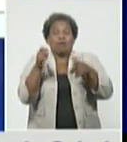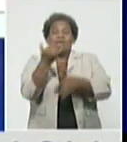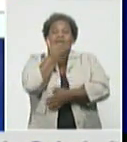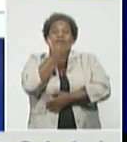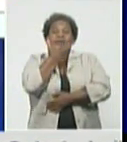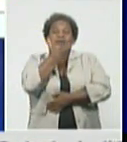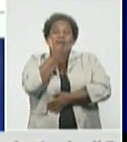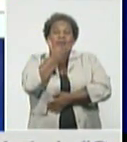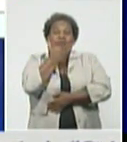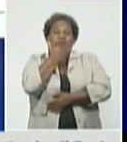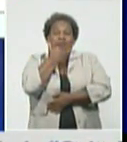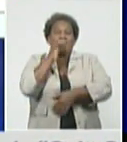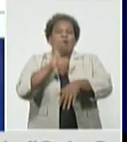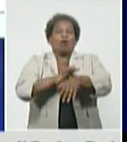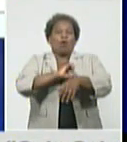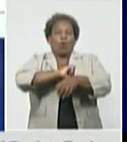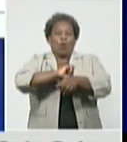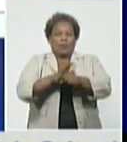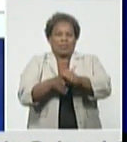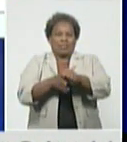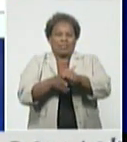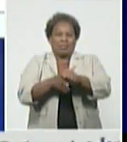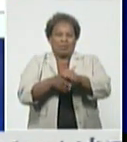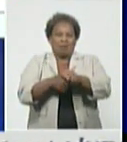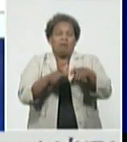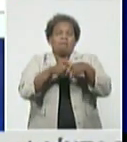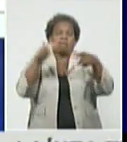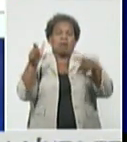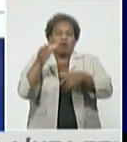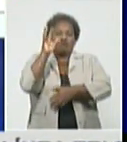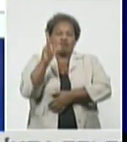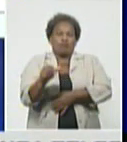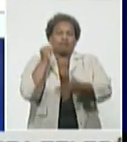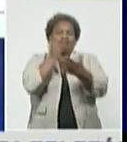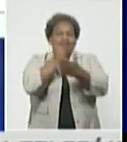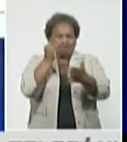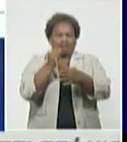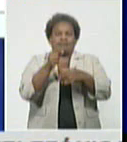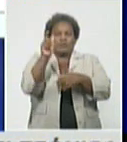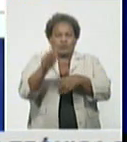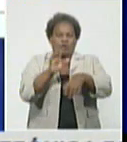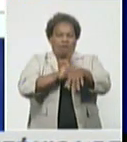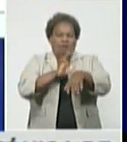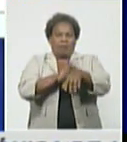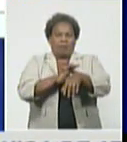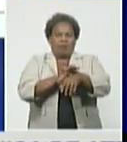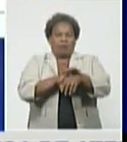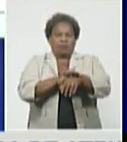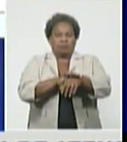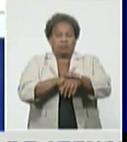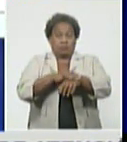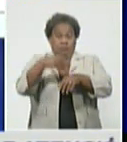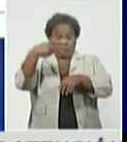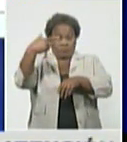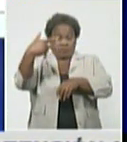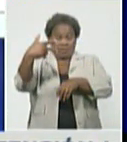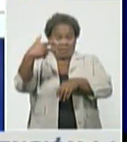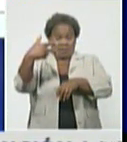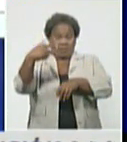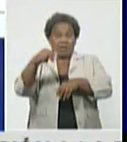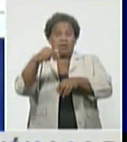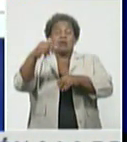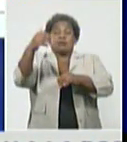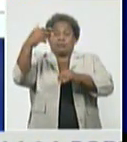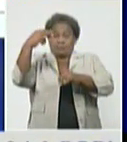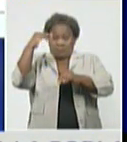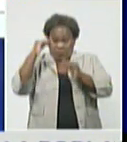con el mayor número de casos confirmados. Le siguen en orden de afectación